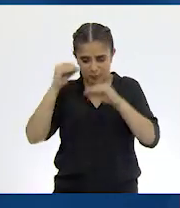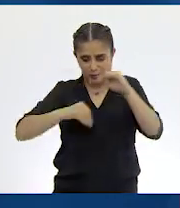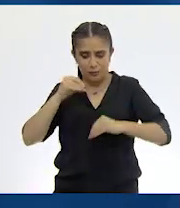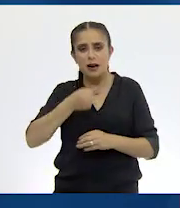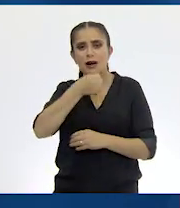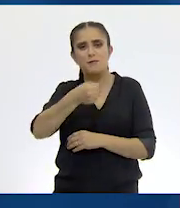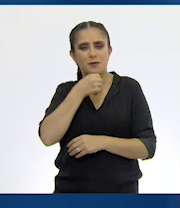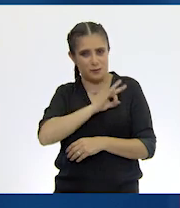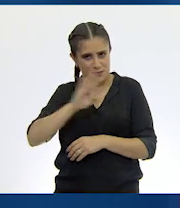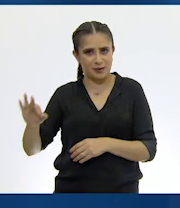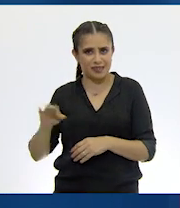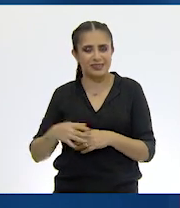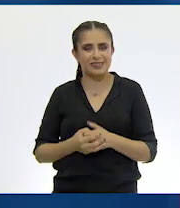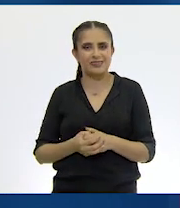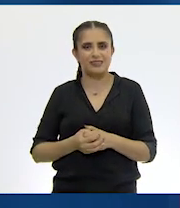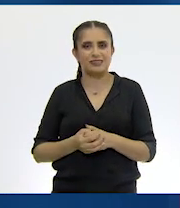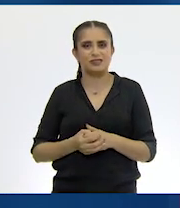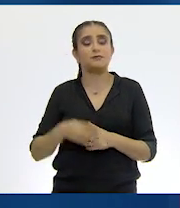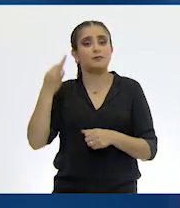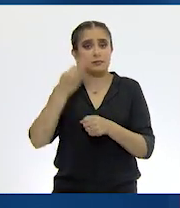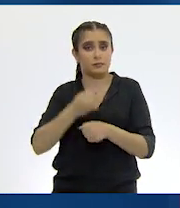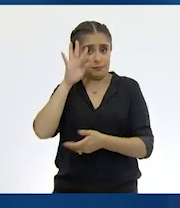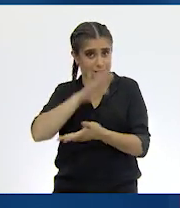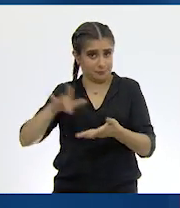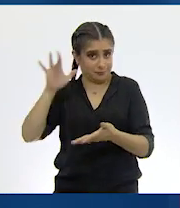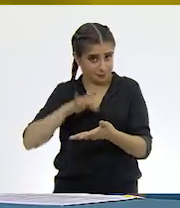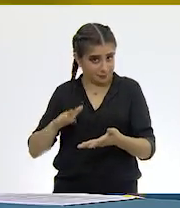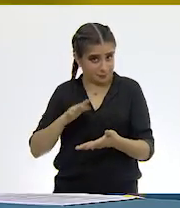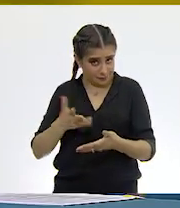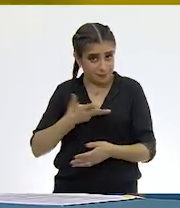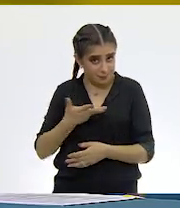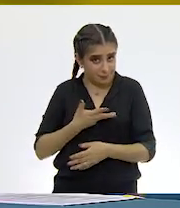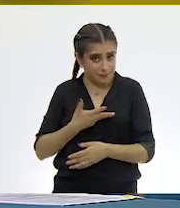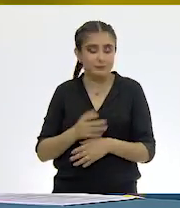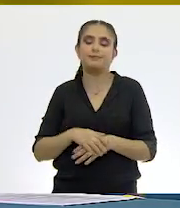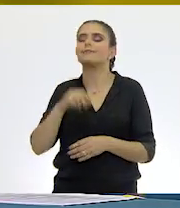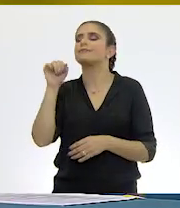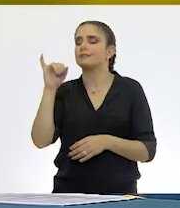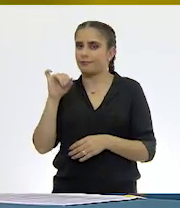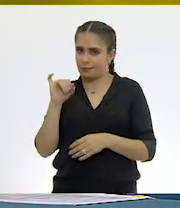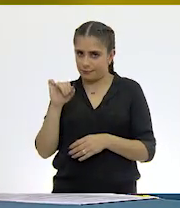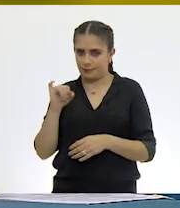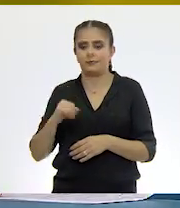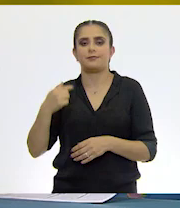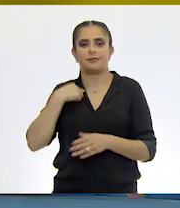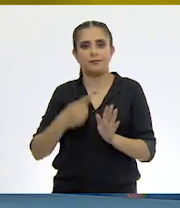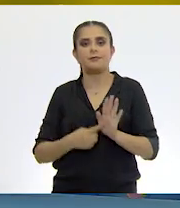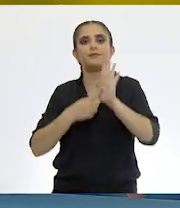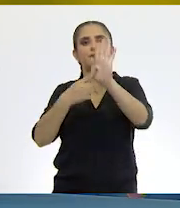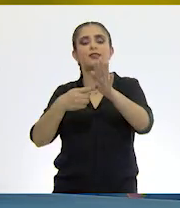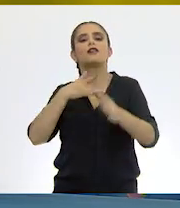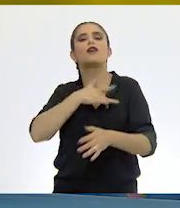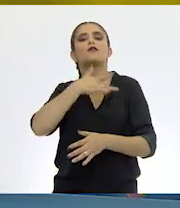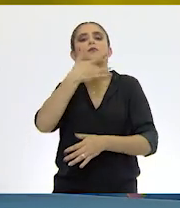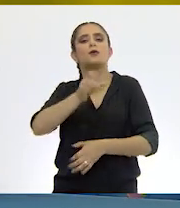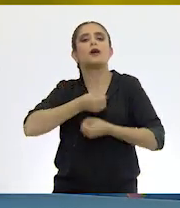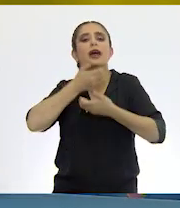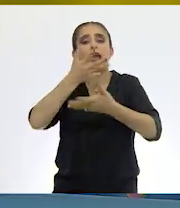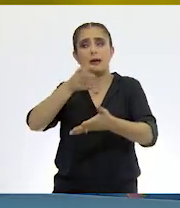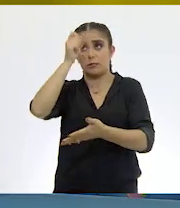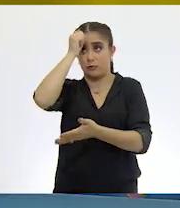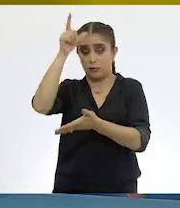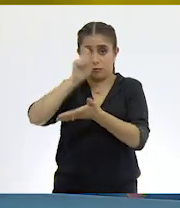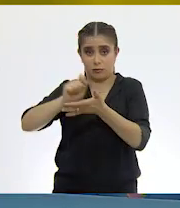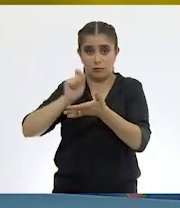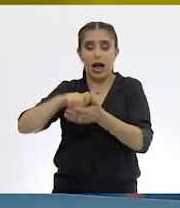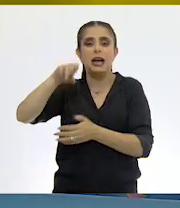es. Y hoy, como siempre, tendremos lectura. Claro que sí. Vamos a compartirte unos poemas de Jaime